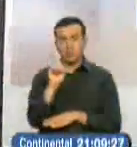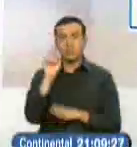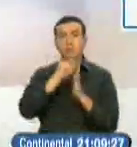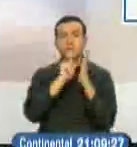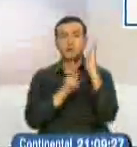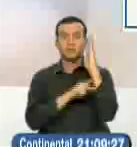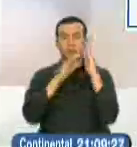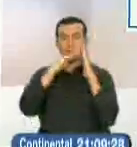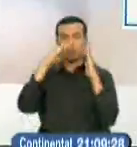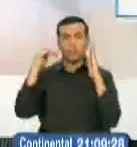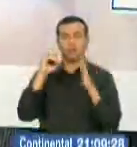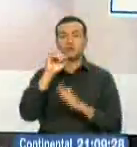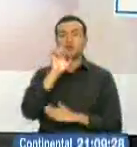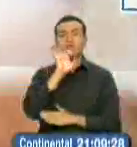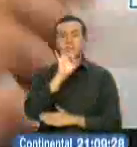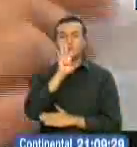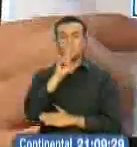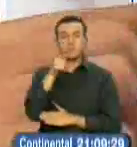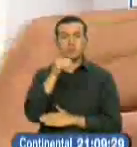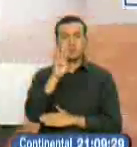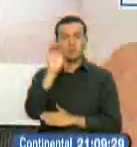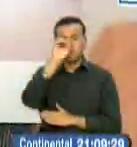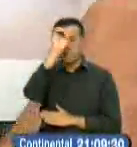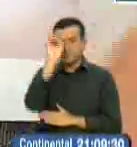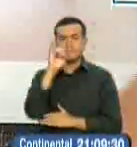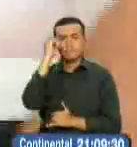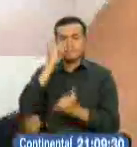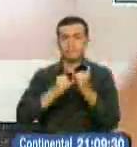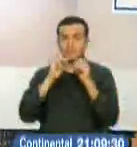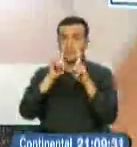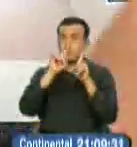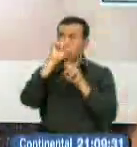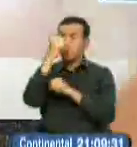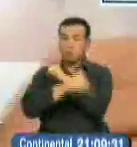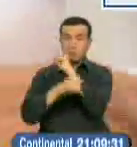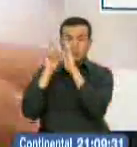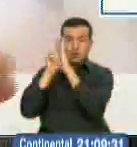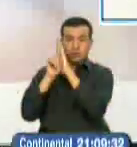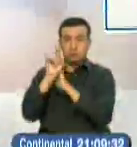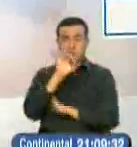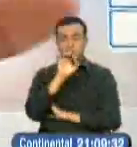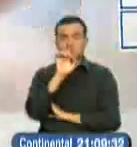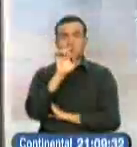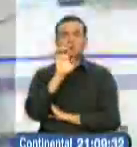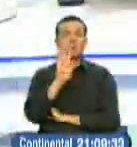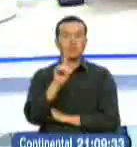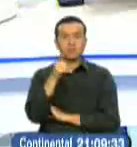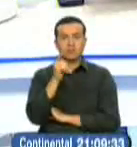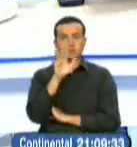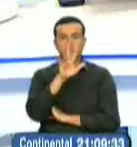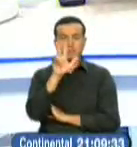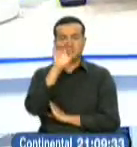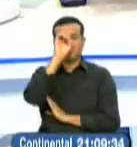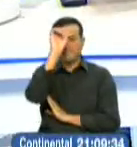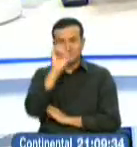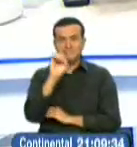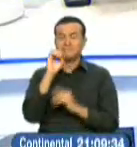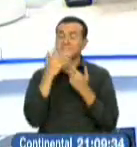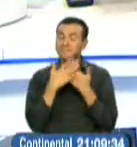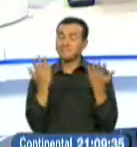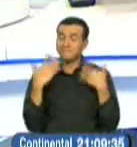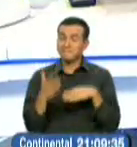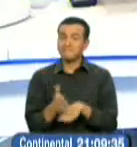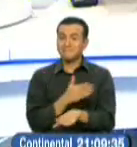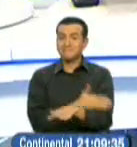andinos, 94,4%, y finalmente de la consulta popular, 94,53%. Esto es inédito. Lo que hemos